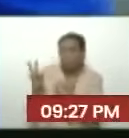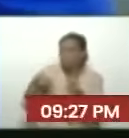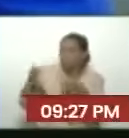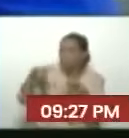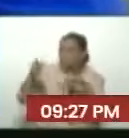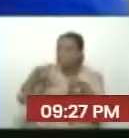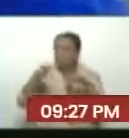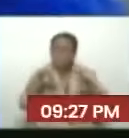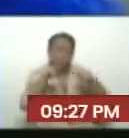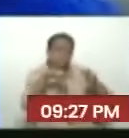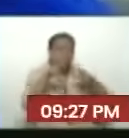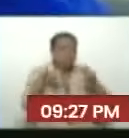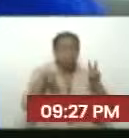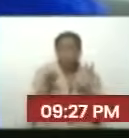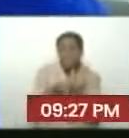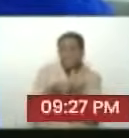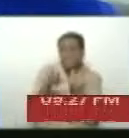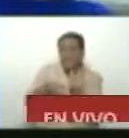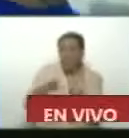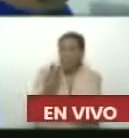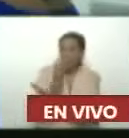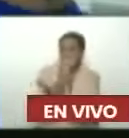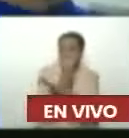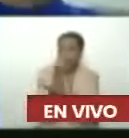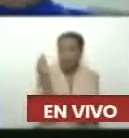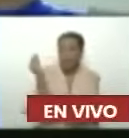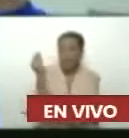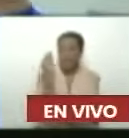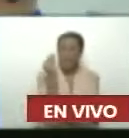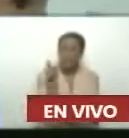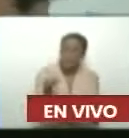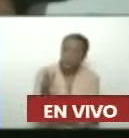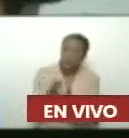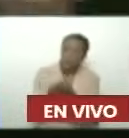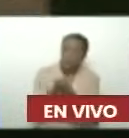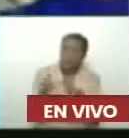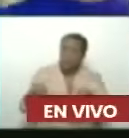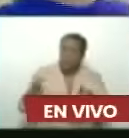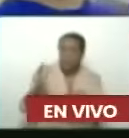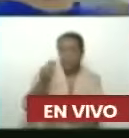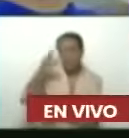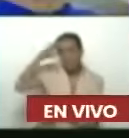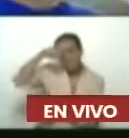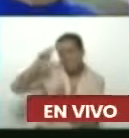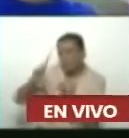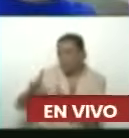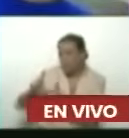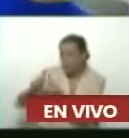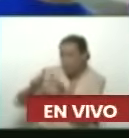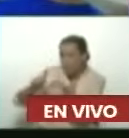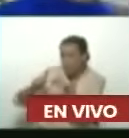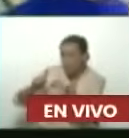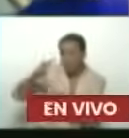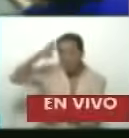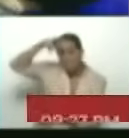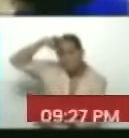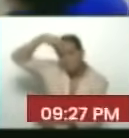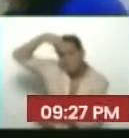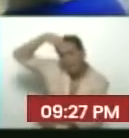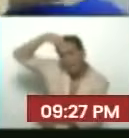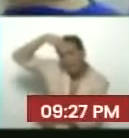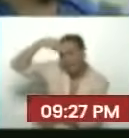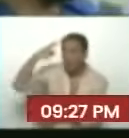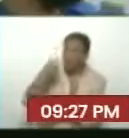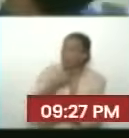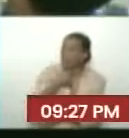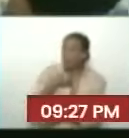y pasamos cerca de una juguetería. Y en la juguetería tenían un muñequito así pequeñito de Super Mario, que ajá, era el personaje